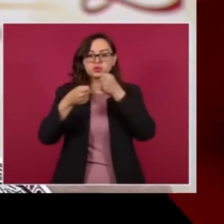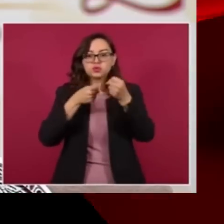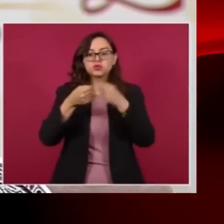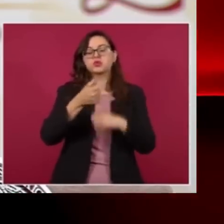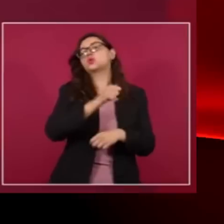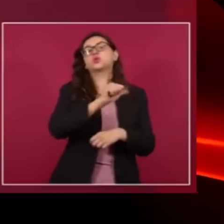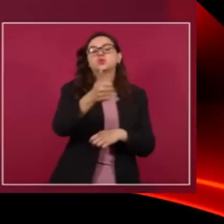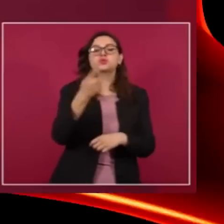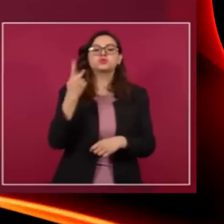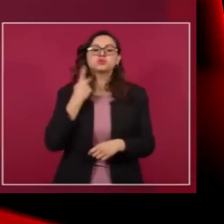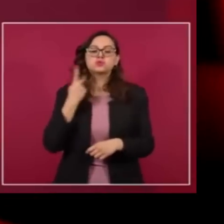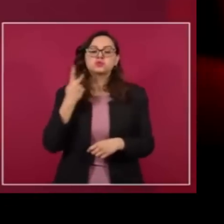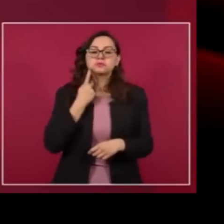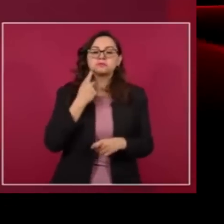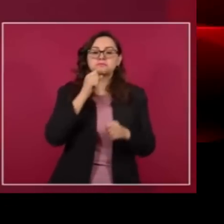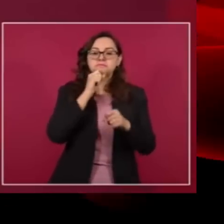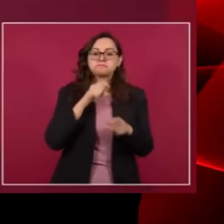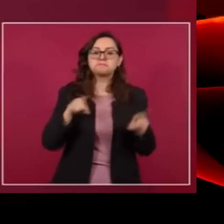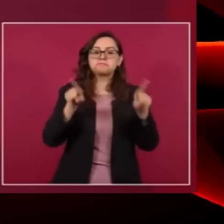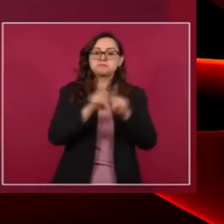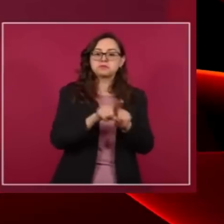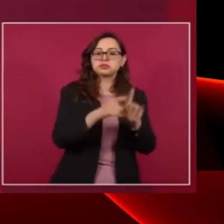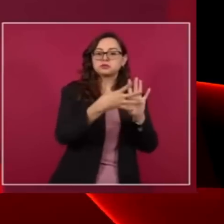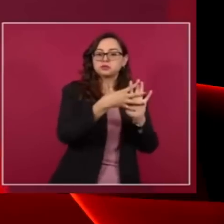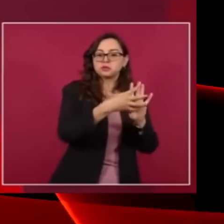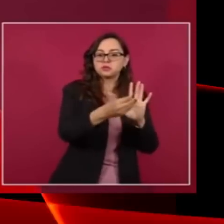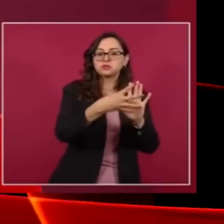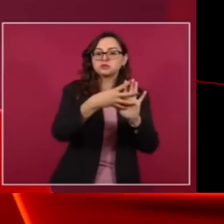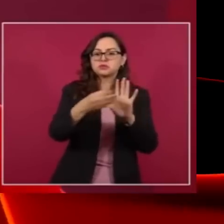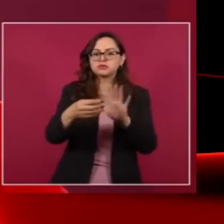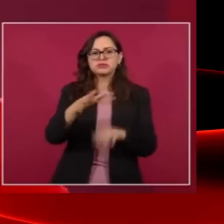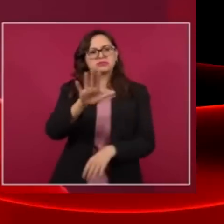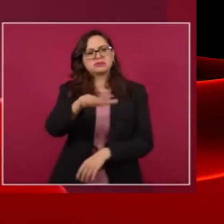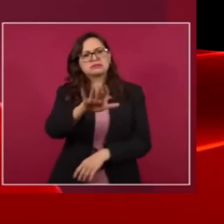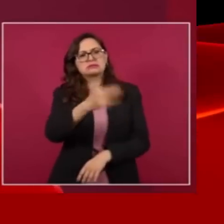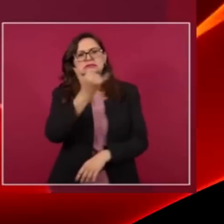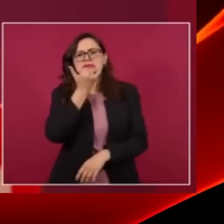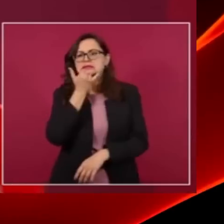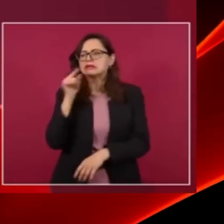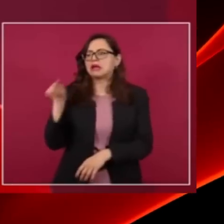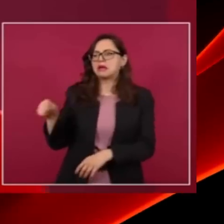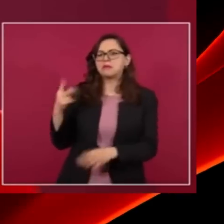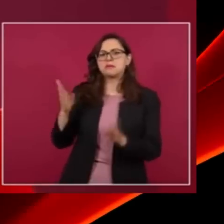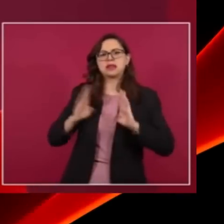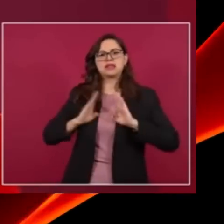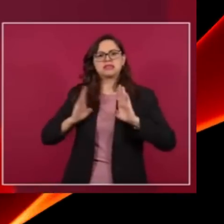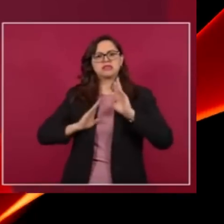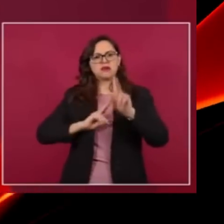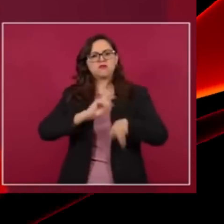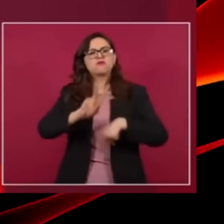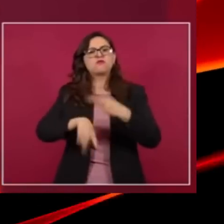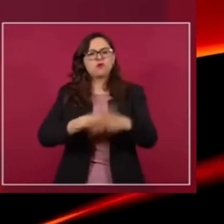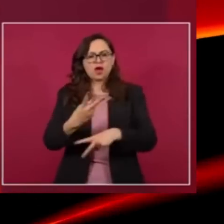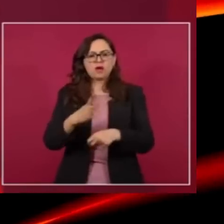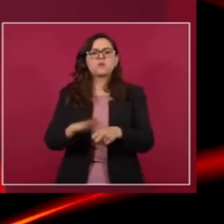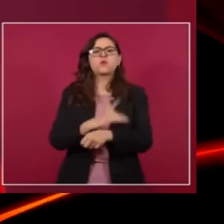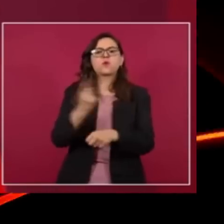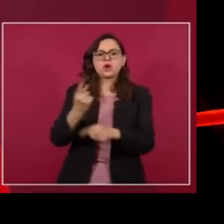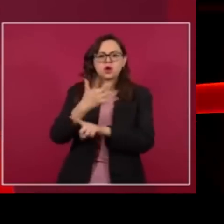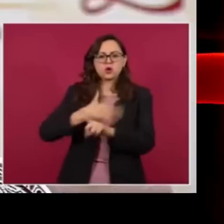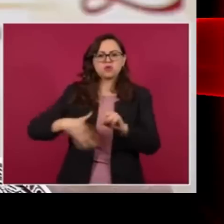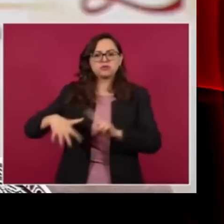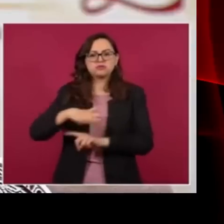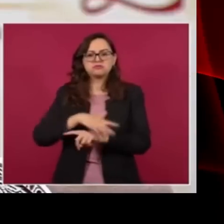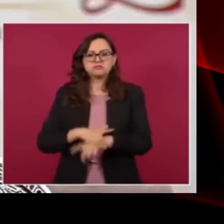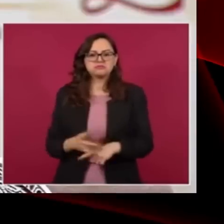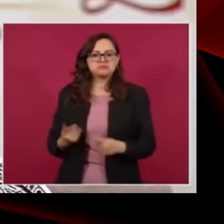la militarización y que critican asiduamente al gobierno de Andrés Manuel López Obrador. Y lo sabemos muy bien,